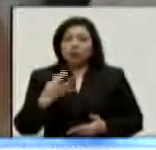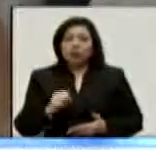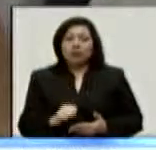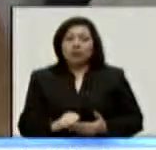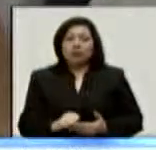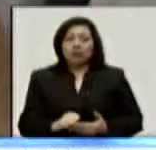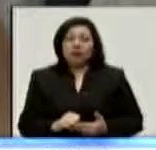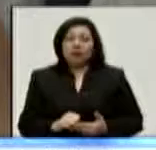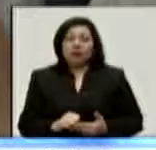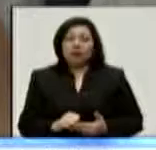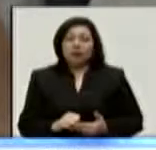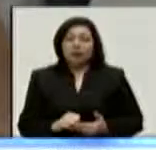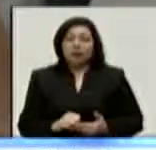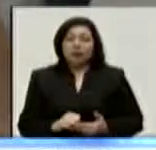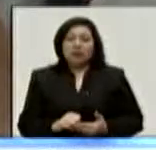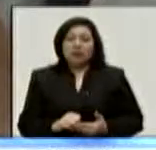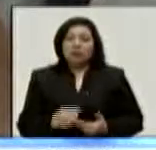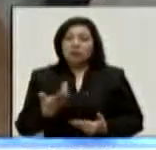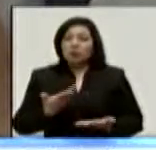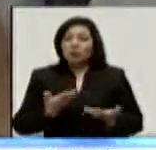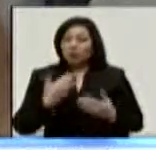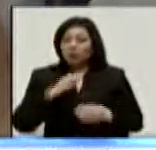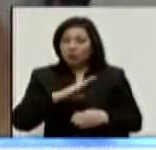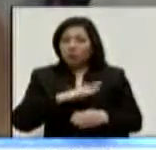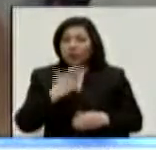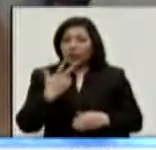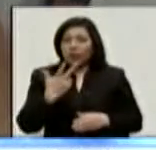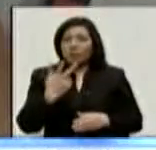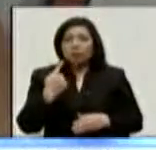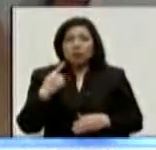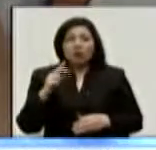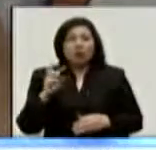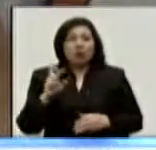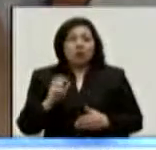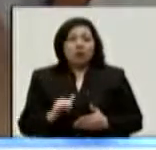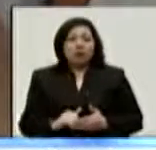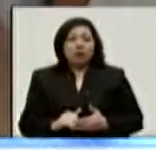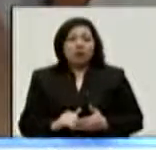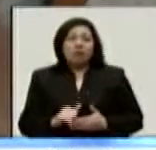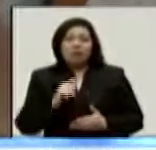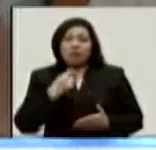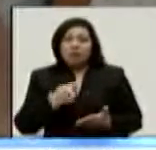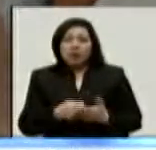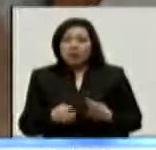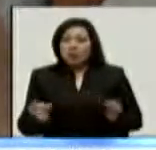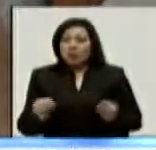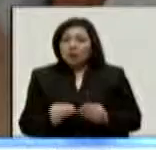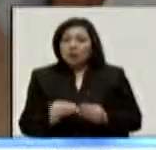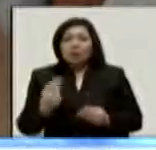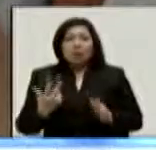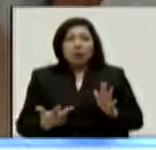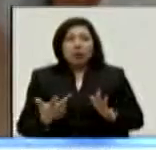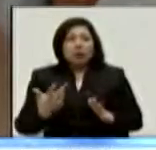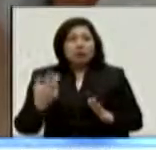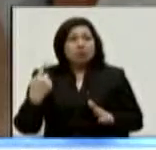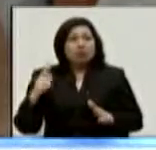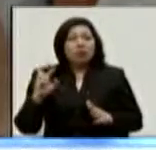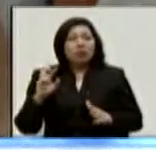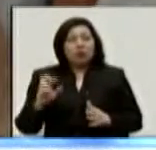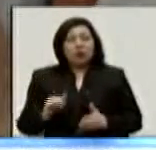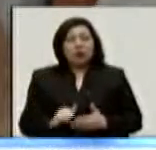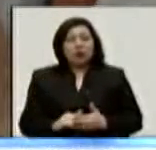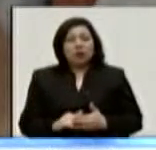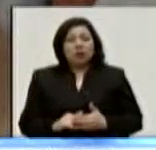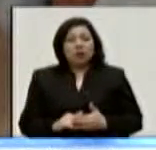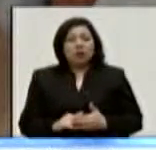$1.400.000 por cobrar, un activo fijo de $3.000.000, deudas a corto plazo por $13.000.000 y